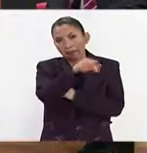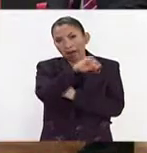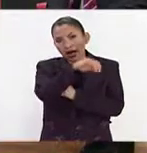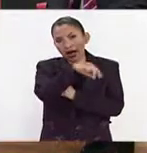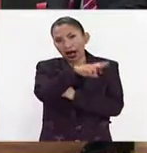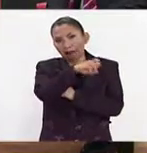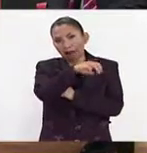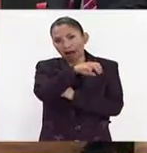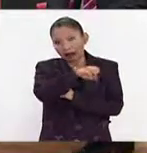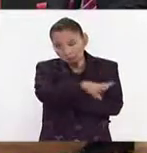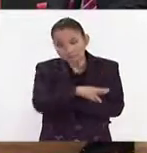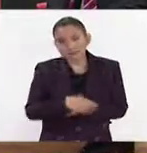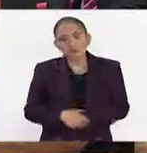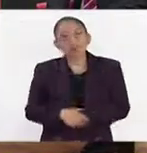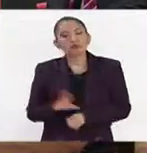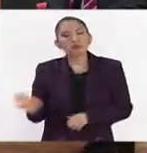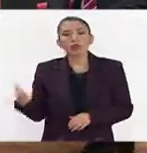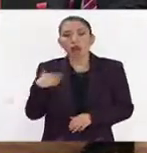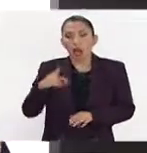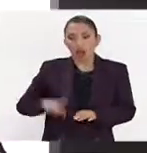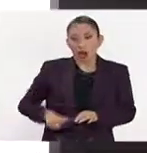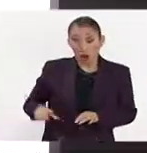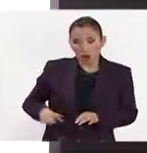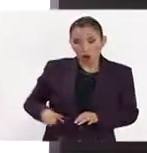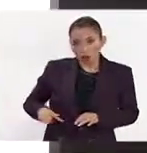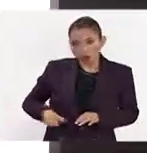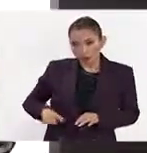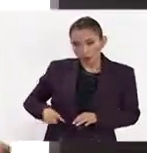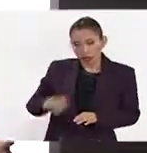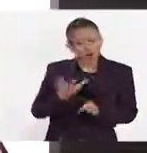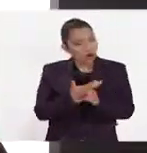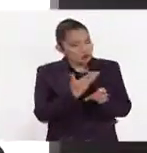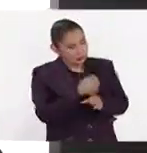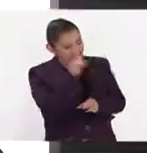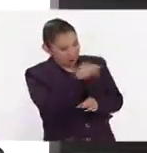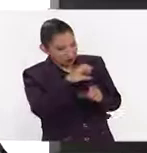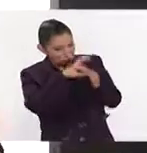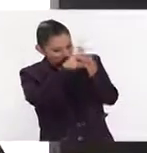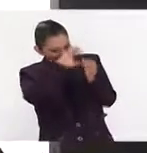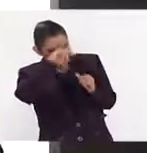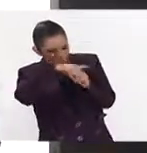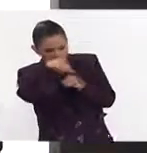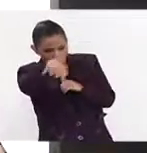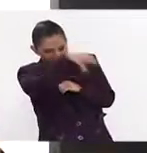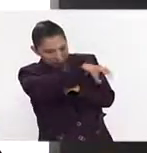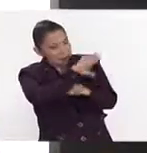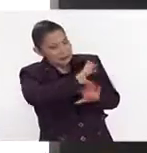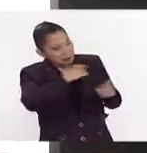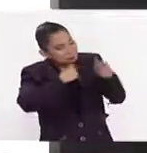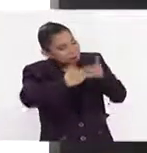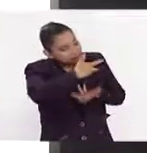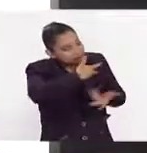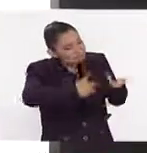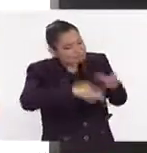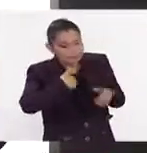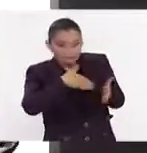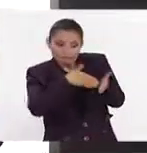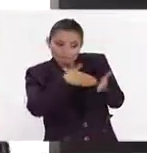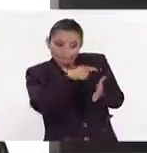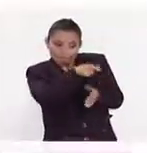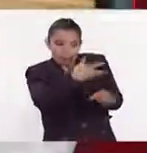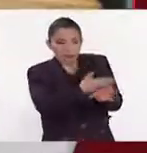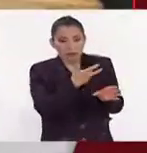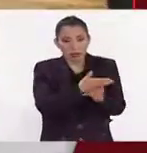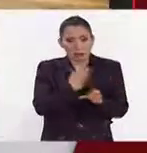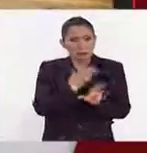Birmania? Sí, los gobiernos de Estados Unidos, la propia Unión Europea, ya han comenzado a presionar. Estados